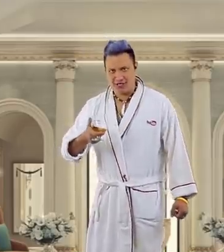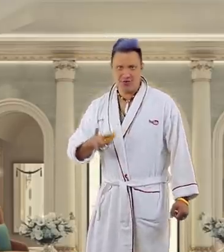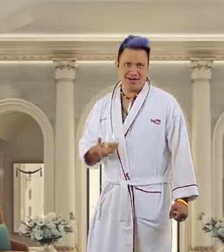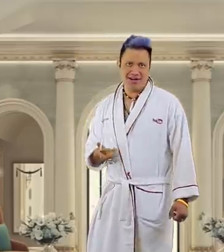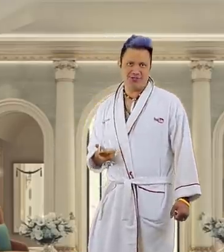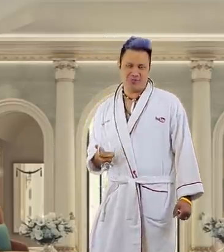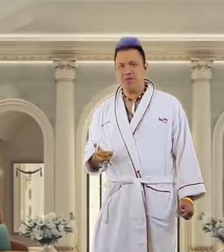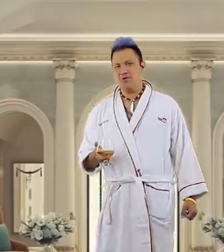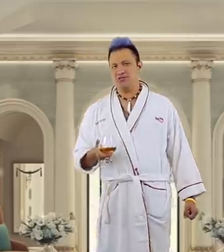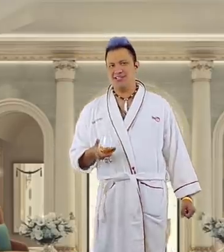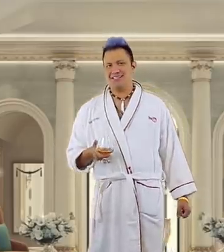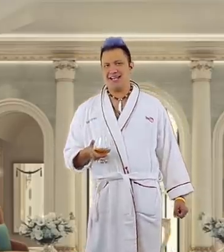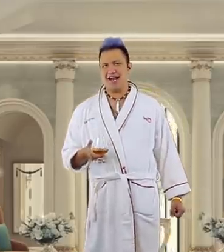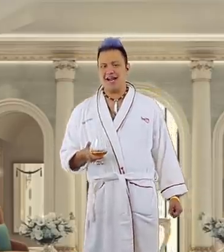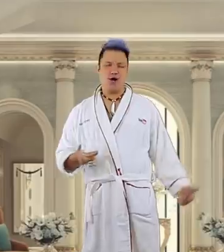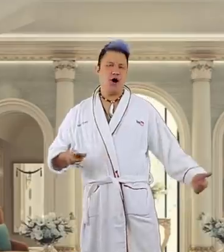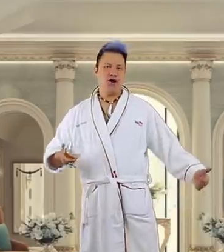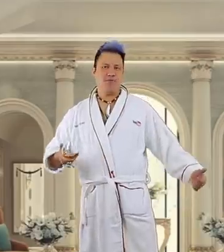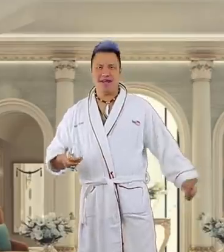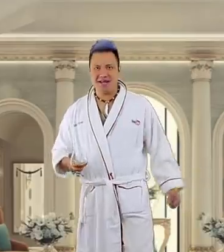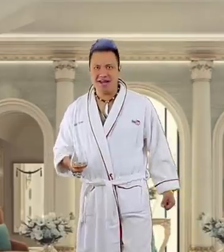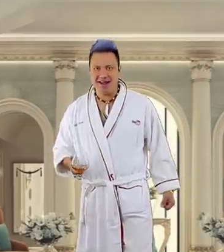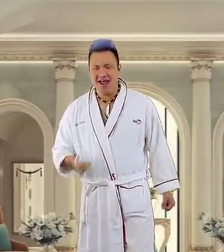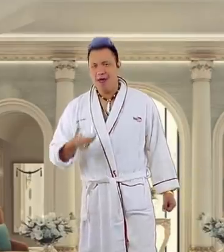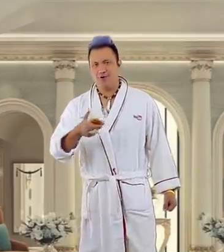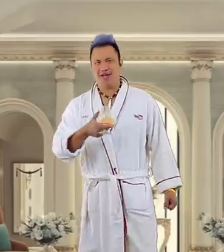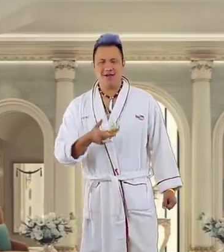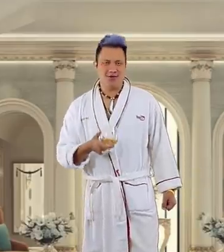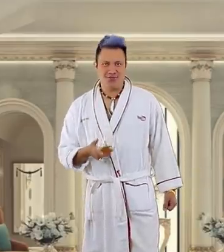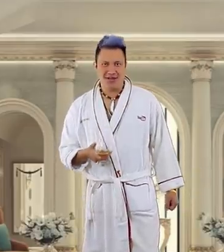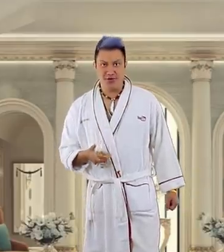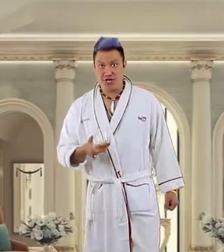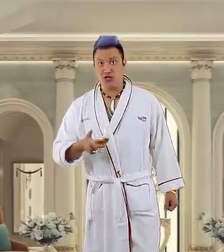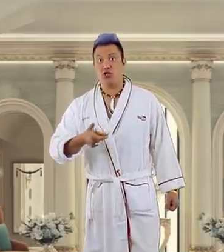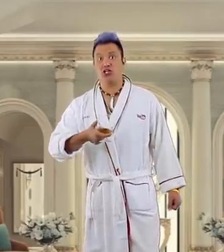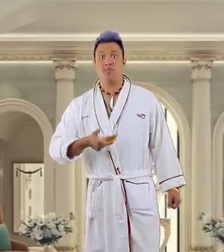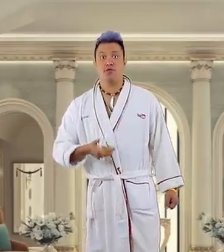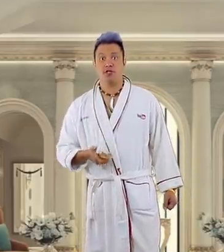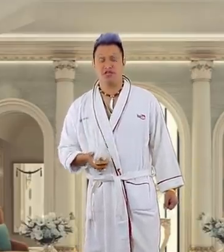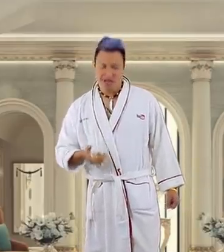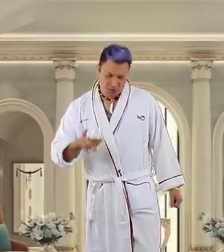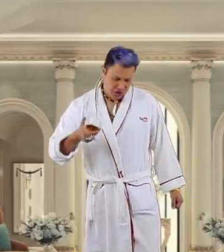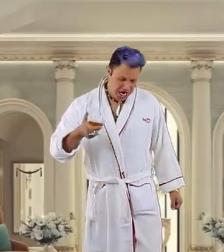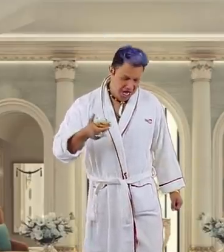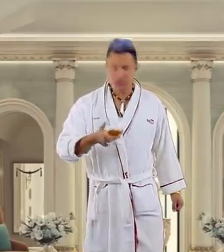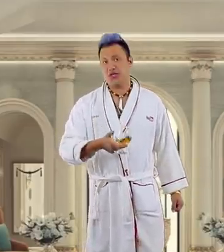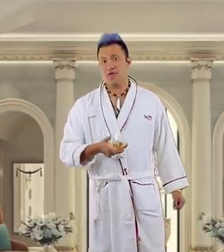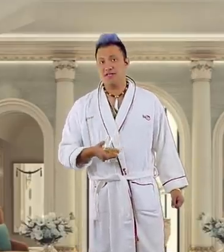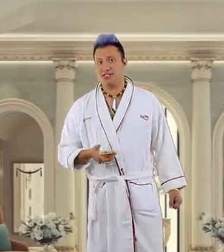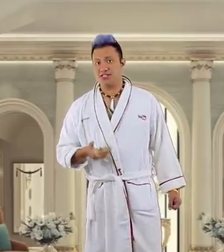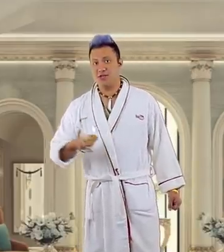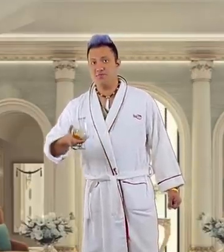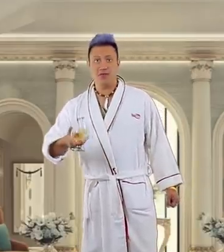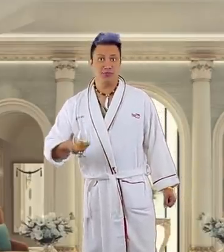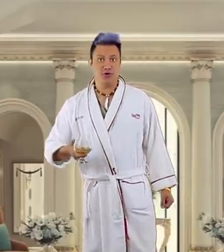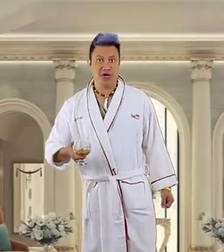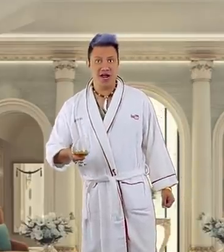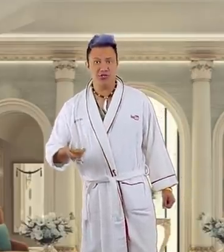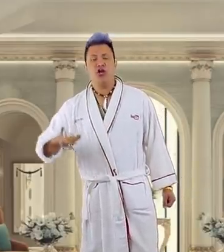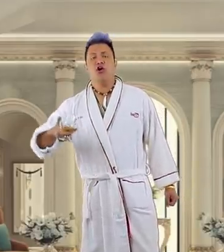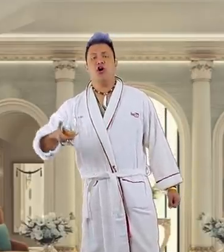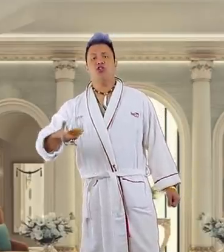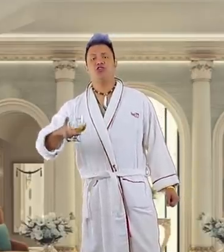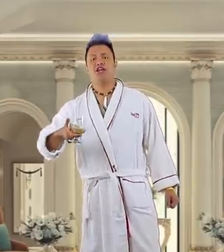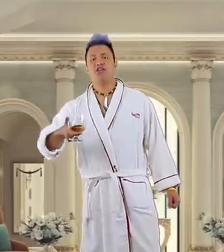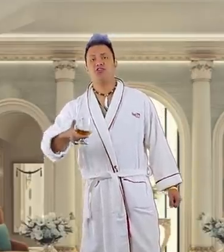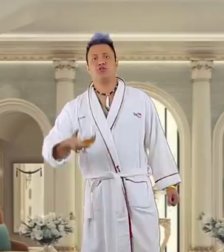a que se unan a los miembros de este canal Coño, Vicky Porque hay contenido de todo tipo, tío Tenemos entrevistas en vivos muy